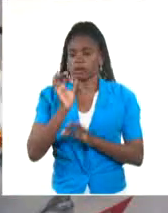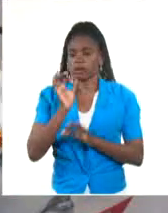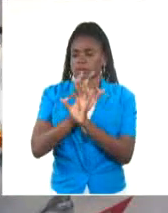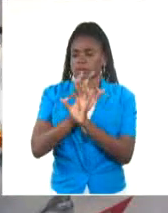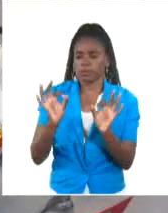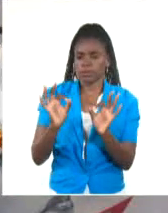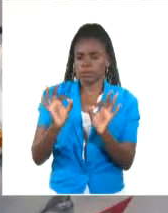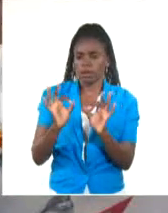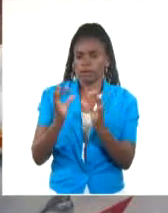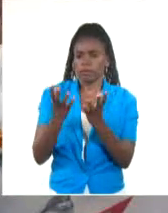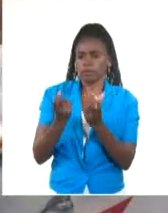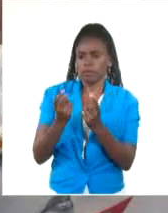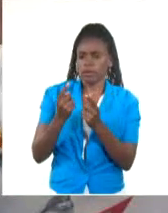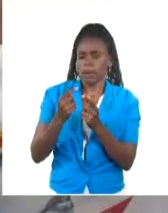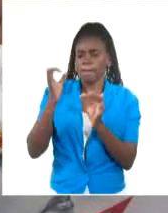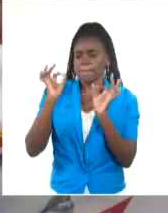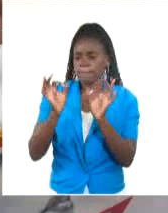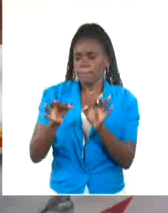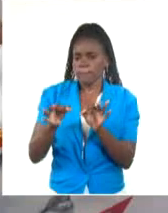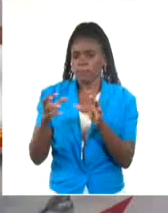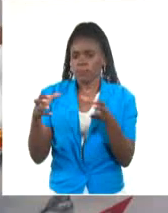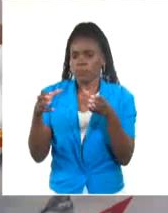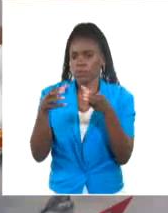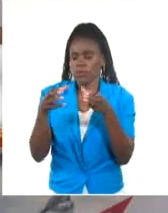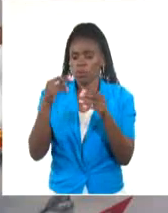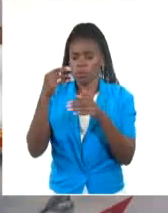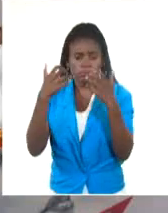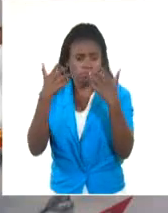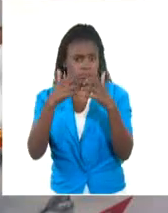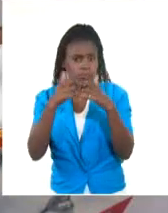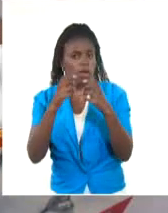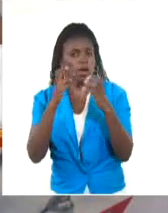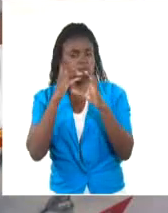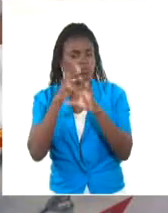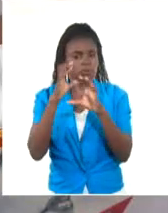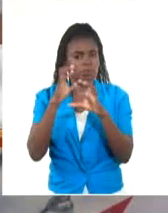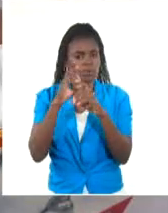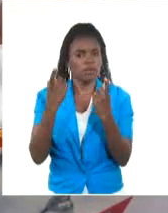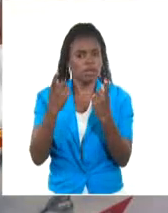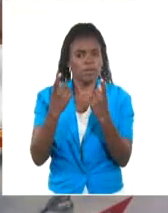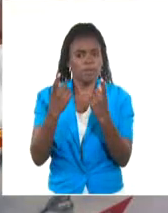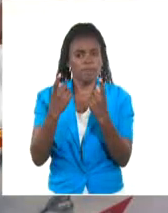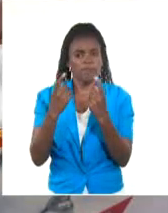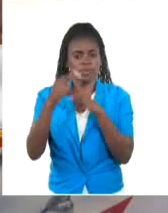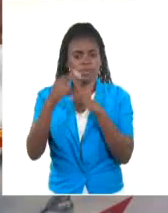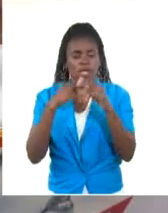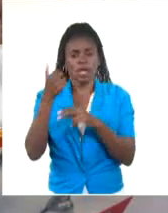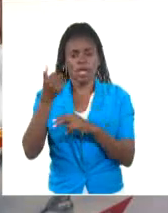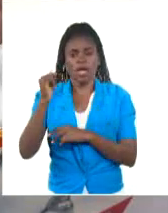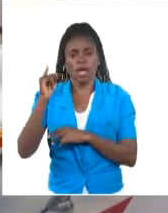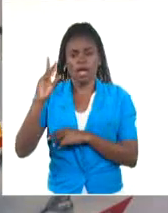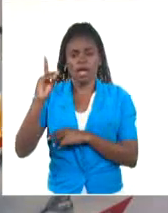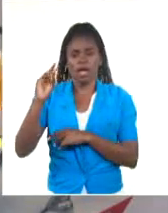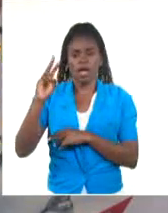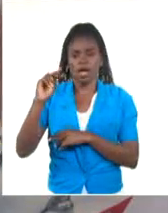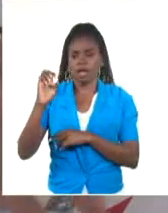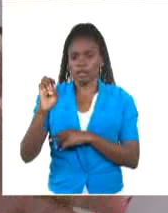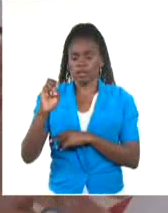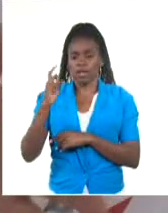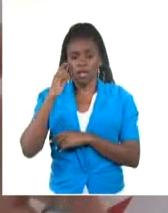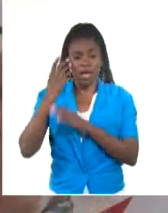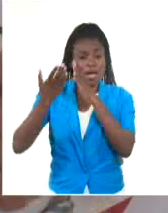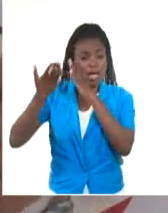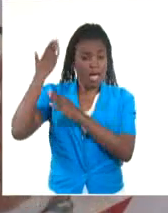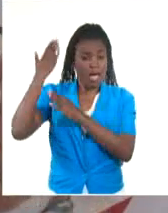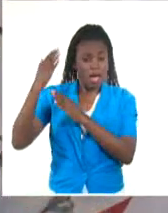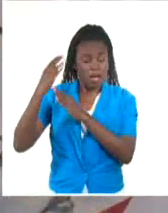ha recobrado actualidad por un grupo de materiales fundamentales que tiene, como por ejemplo un homenaje de Aidé Santa María, Aidé Santa María que se anticipa al